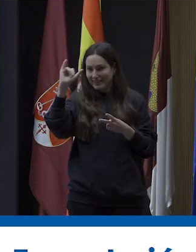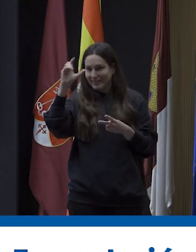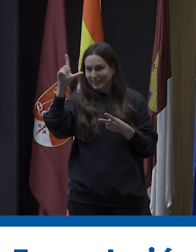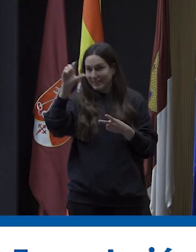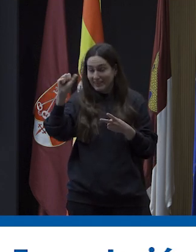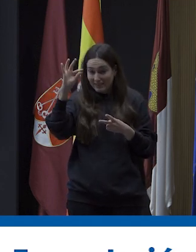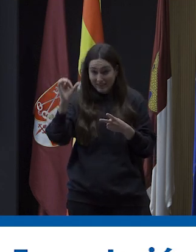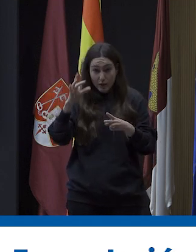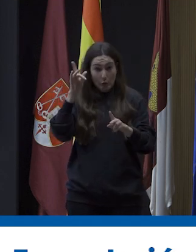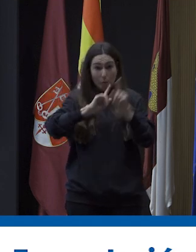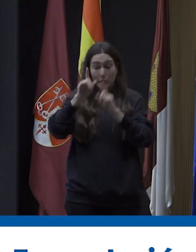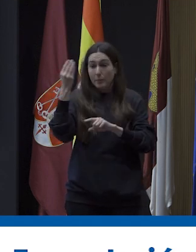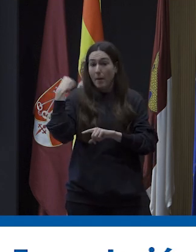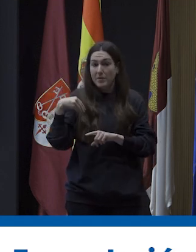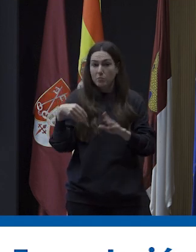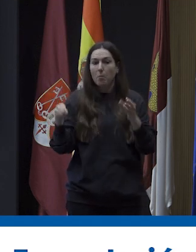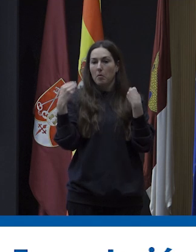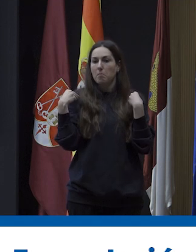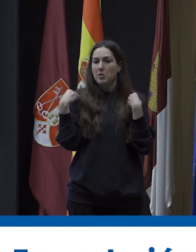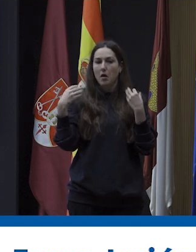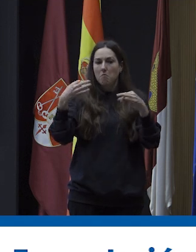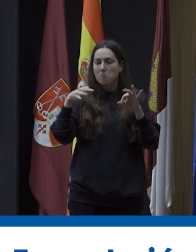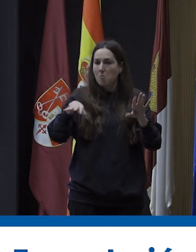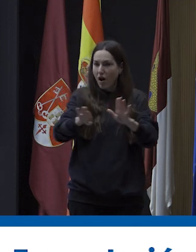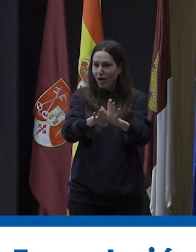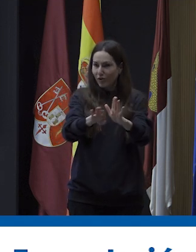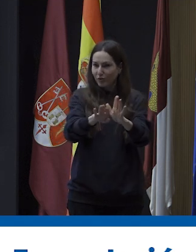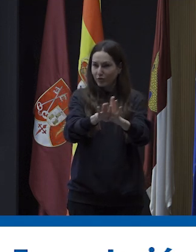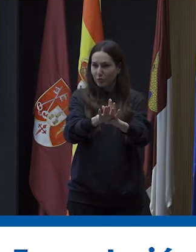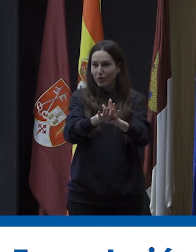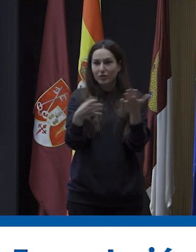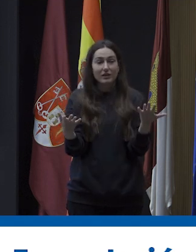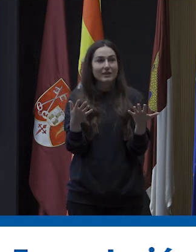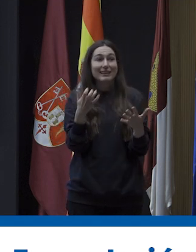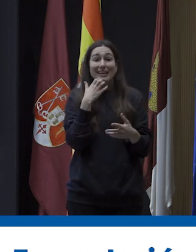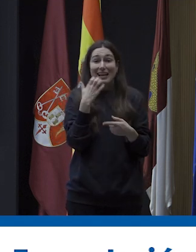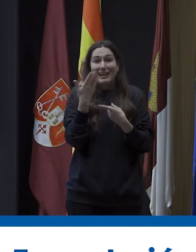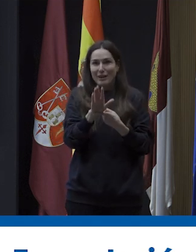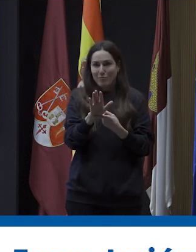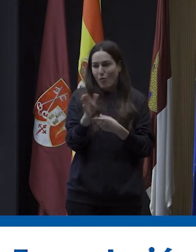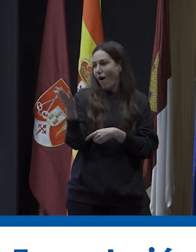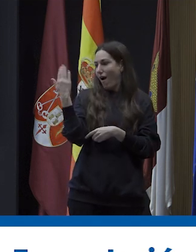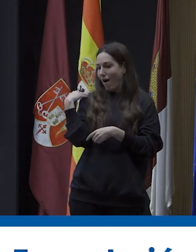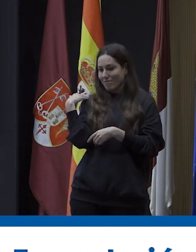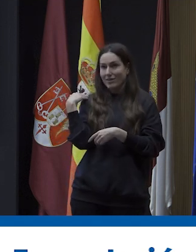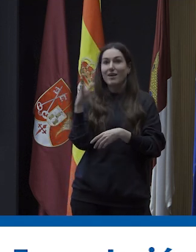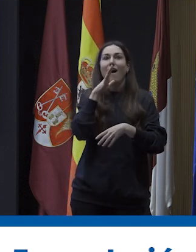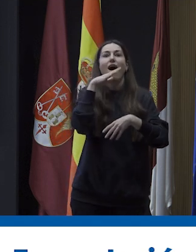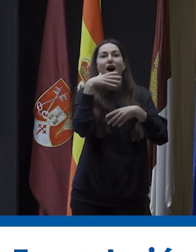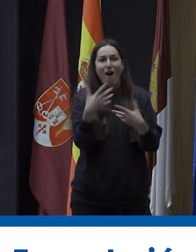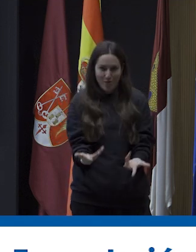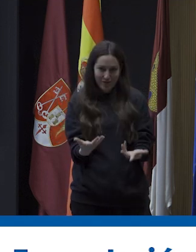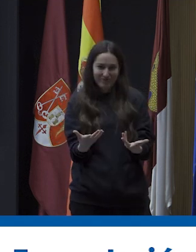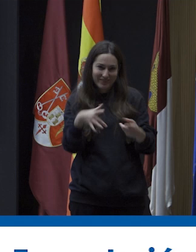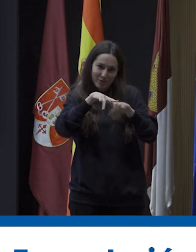la suerte de poder seguir con su vida normal. Esto es, digamos, un ejemplo del cambio de cómo se afrontaba la enfermedad entonces a cómo